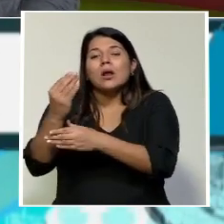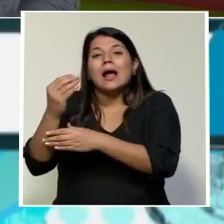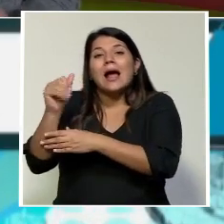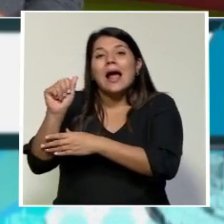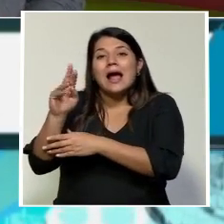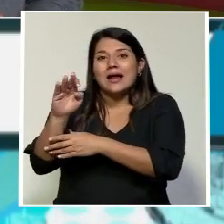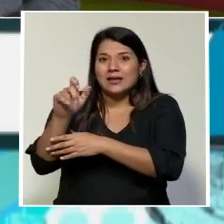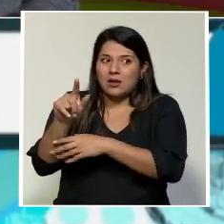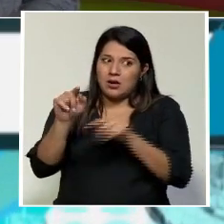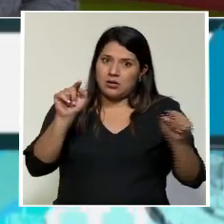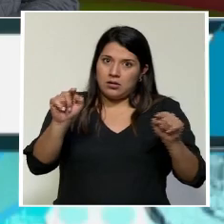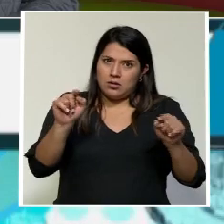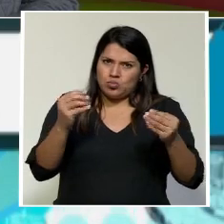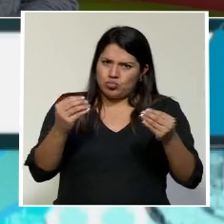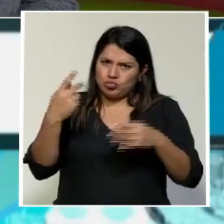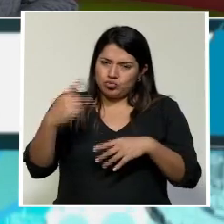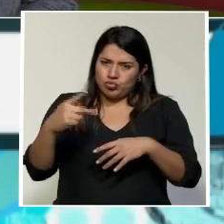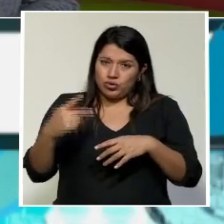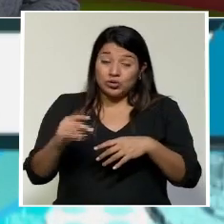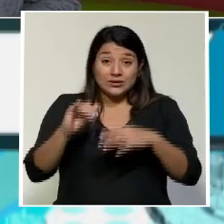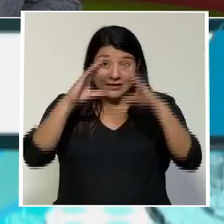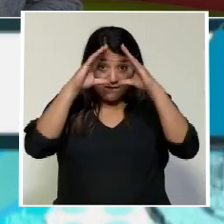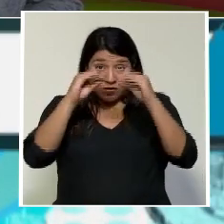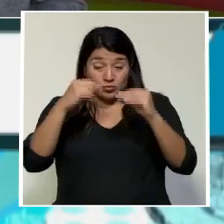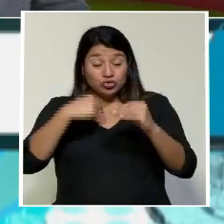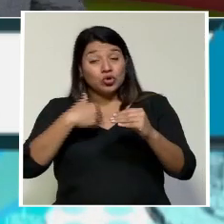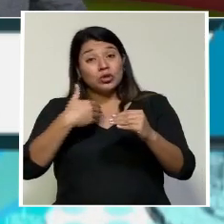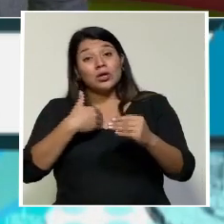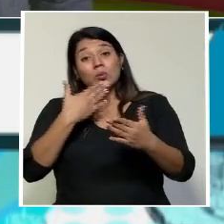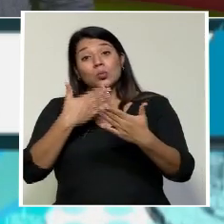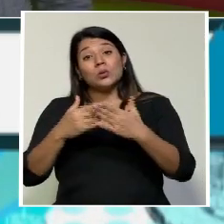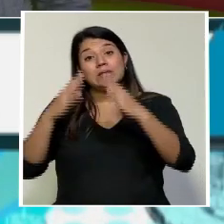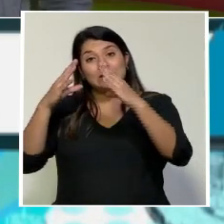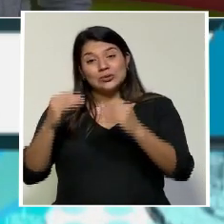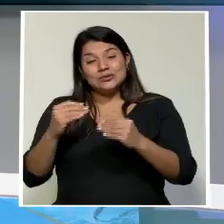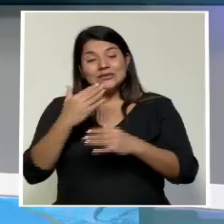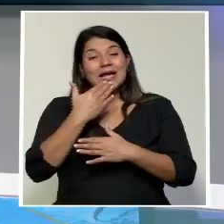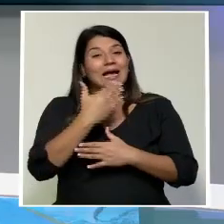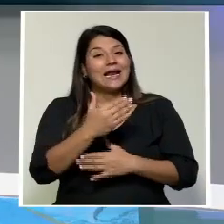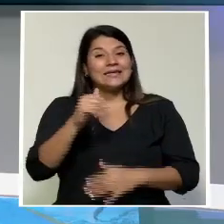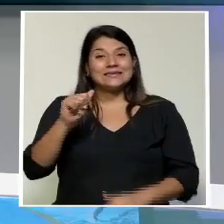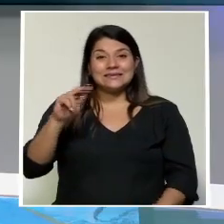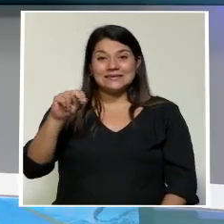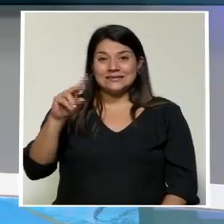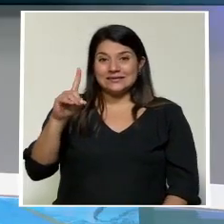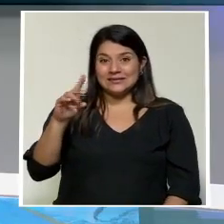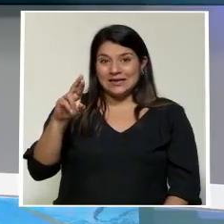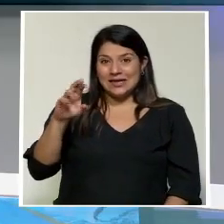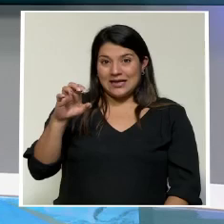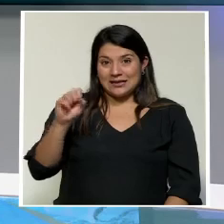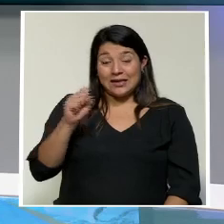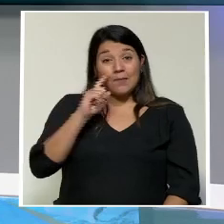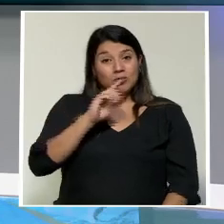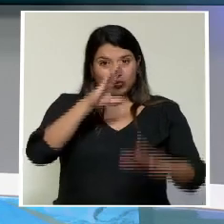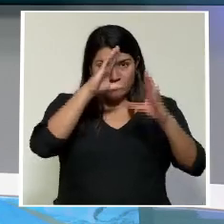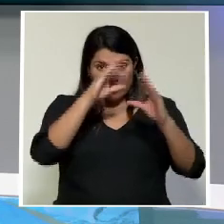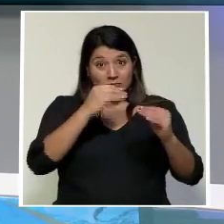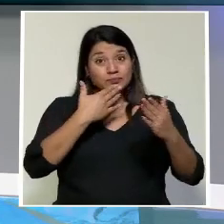riesgo. Esta es la información que tenemos. Regreso con ustedes al estudio. Buenas noches. Gracias, Andrés, por esta información. Muy buenas noches.